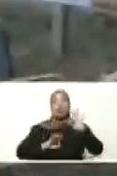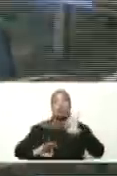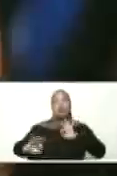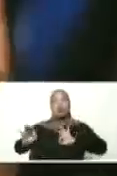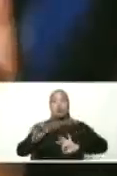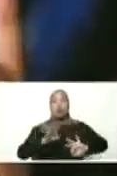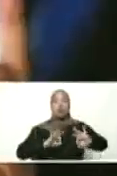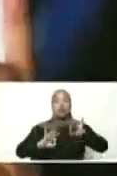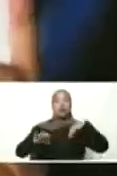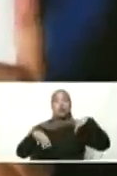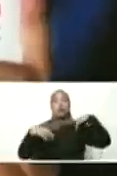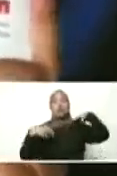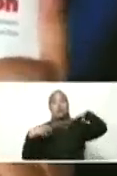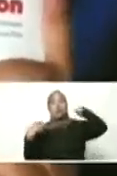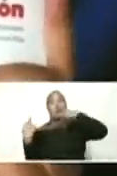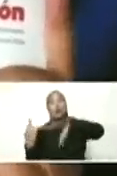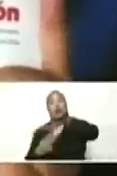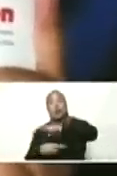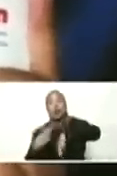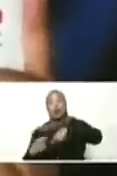década de la revolución bolivariana.